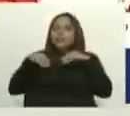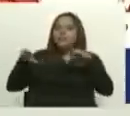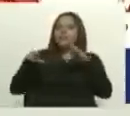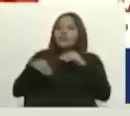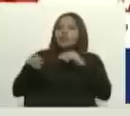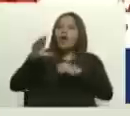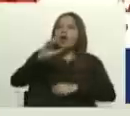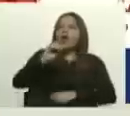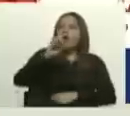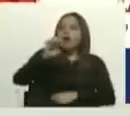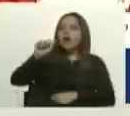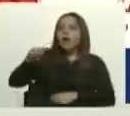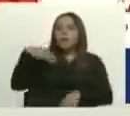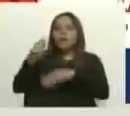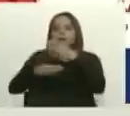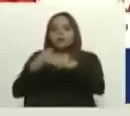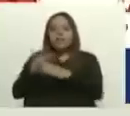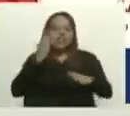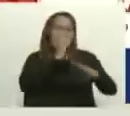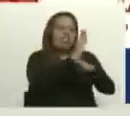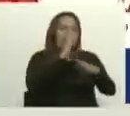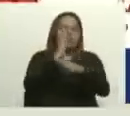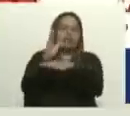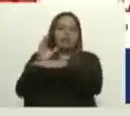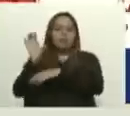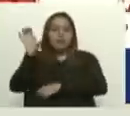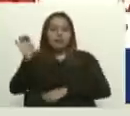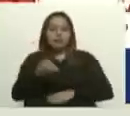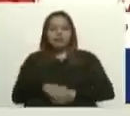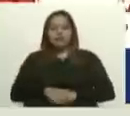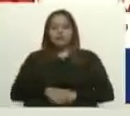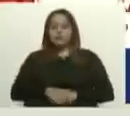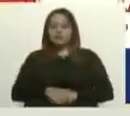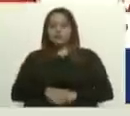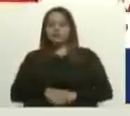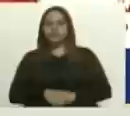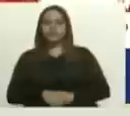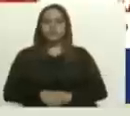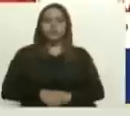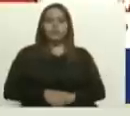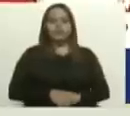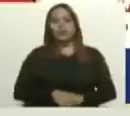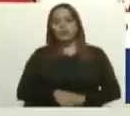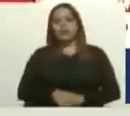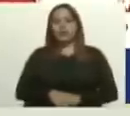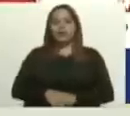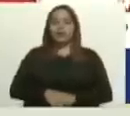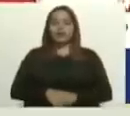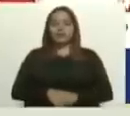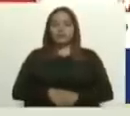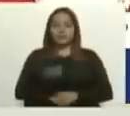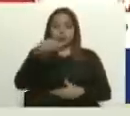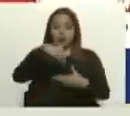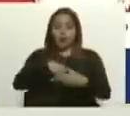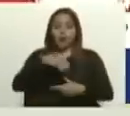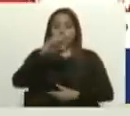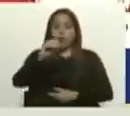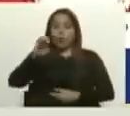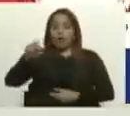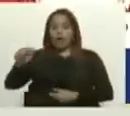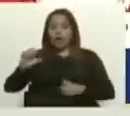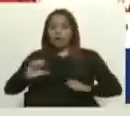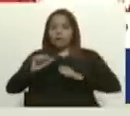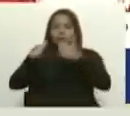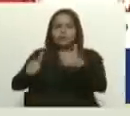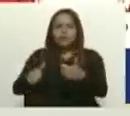para imponerle cosas a los países de esta zona. Luego dentro de la OEA hubo un movimiento donde Caricom comenzó a tener